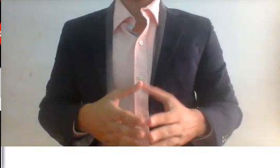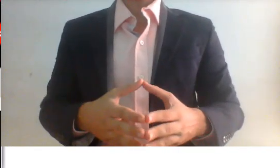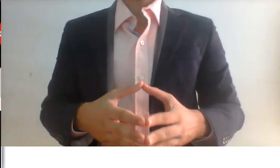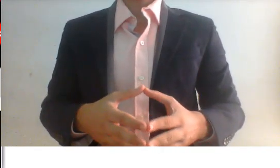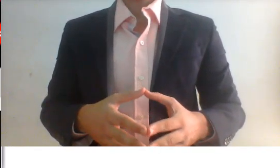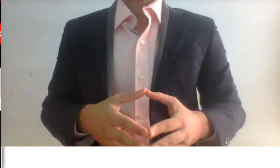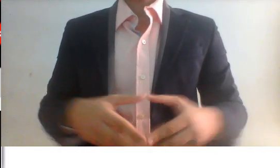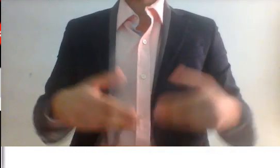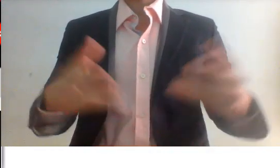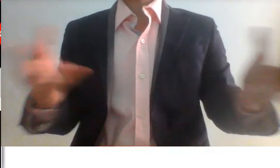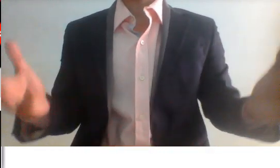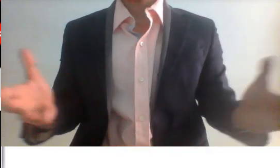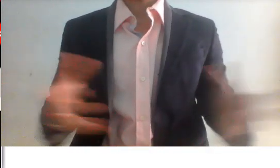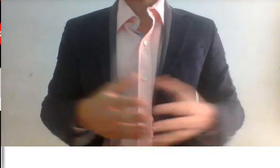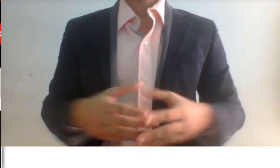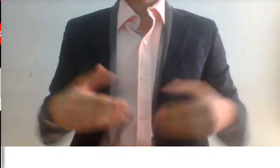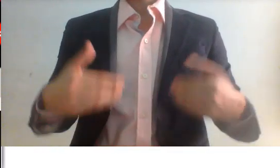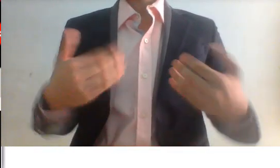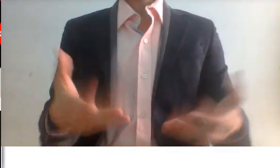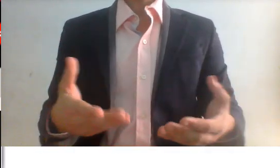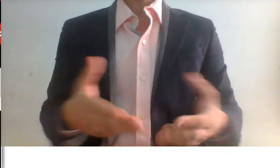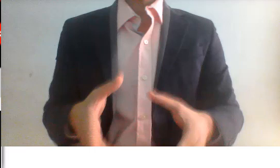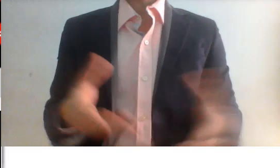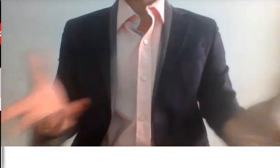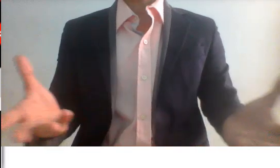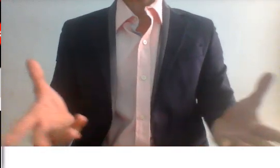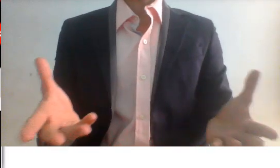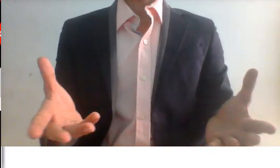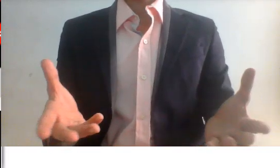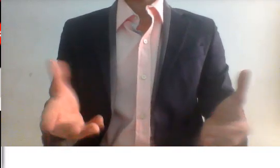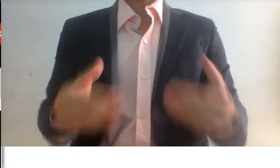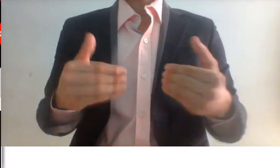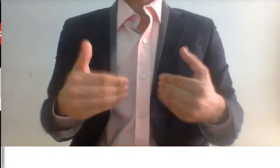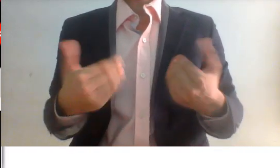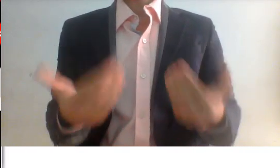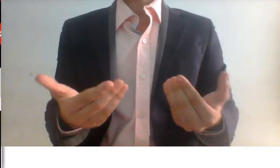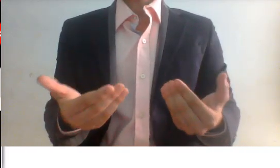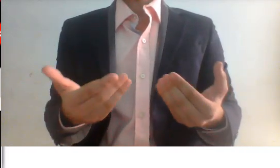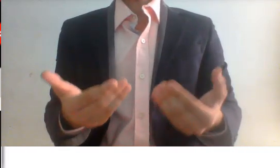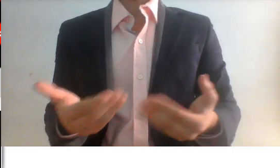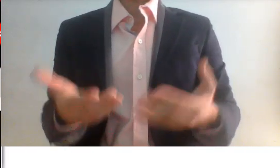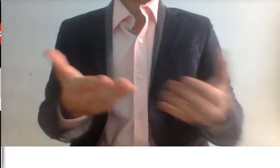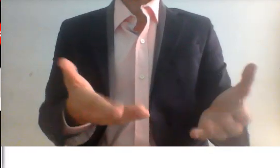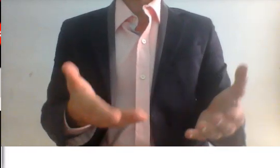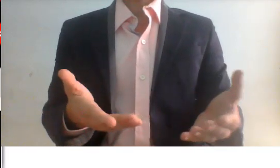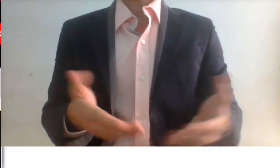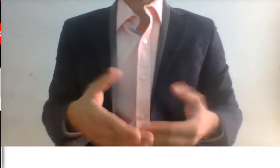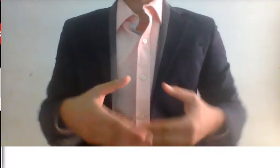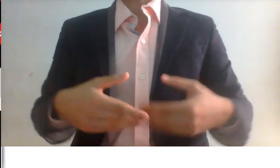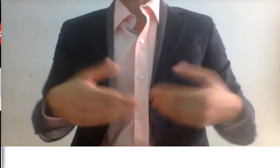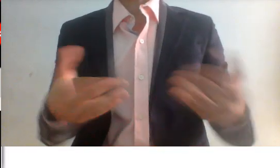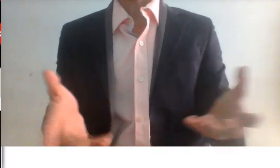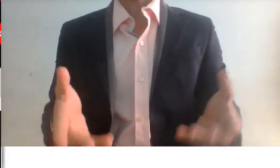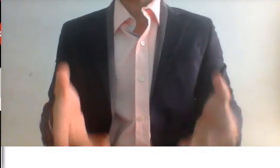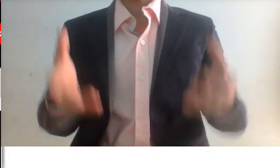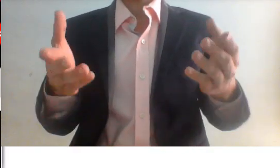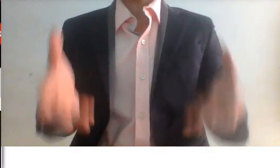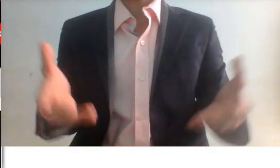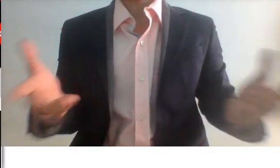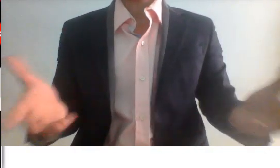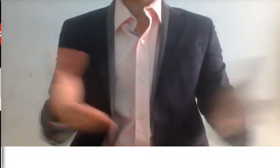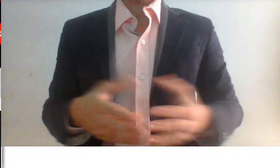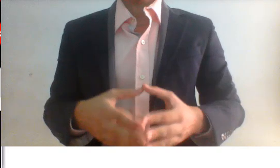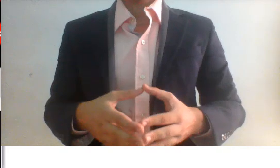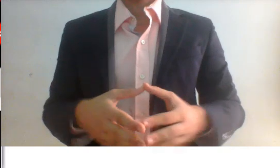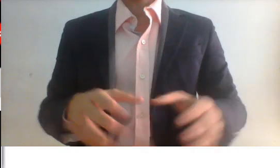lugar a otro, qué tipo de peinado traes. Cuando hacen ese tipo de cosas, ya sabemos que pues estos personajes están derrotados desde el